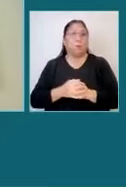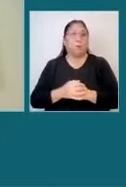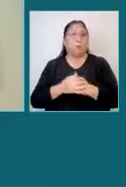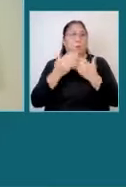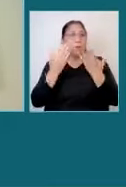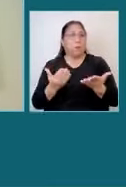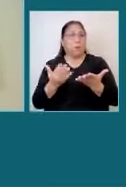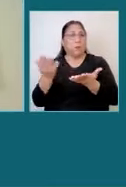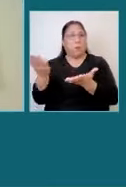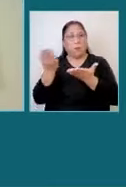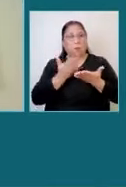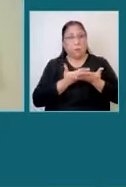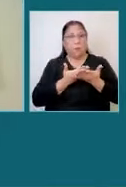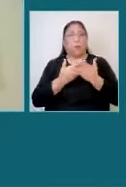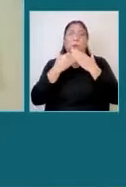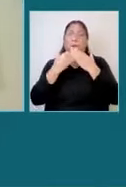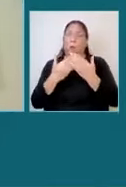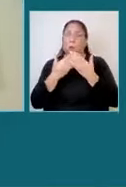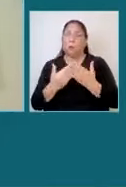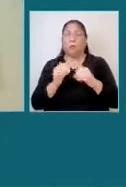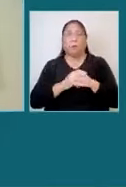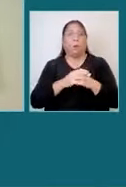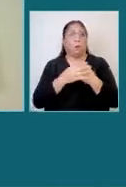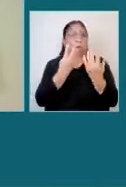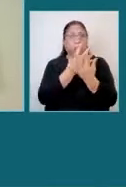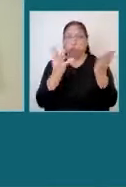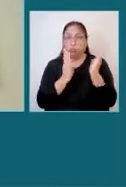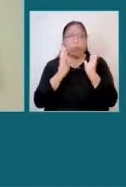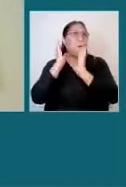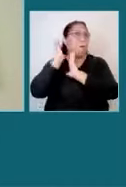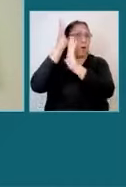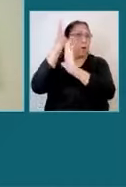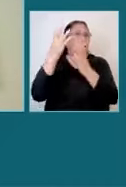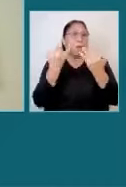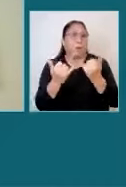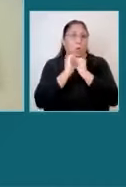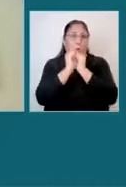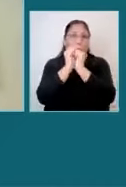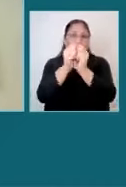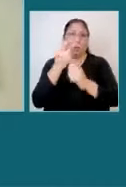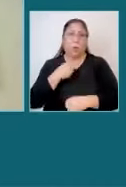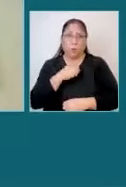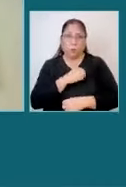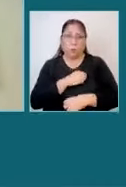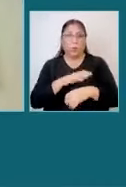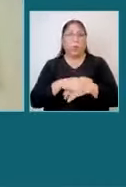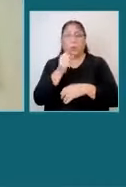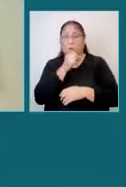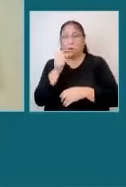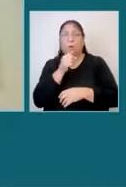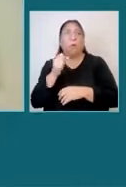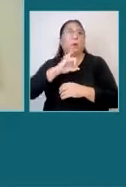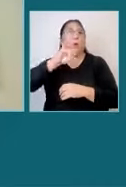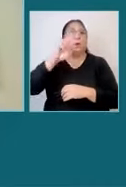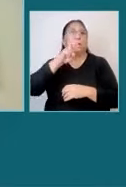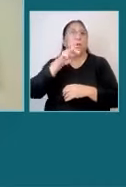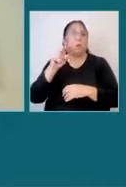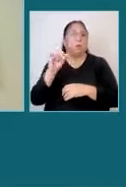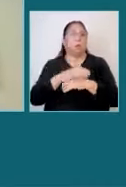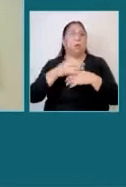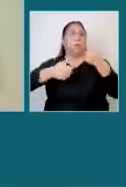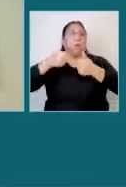Además, quisiera dar también la bienvenida y agradecer al distinguido panel que nos acompañará en esta plenaria, así como la moderadora Jenny Ruiz, directora